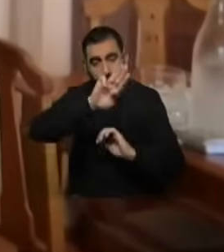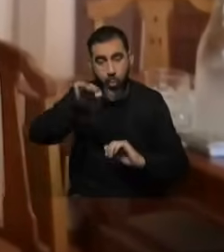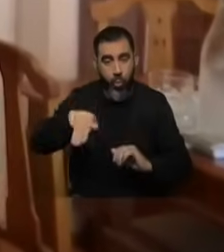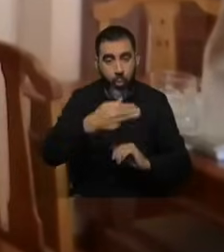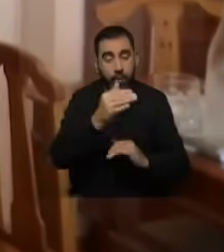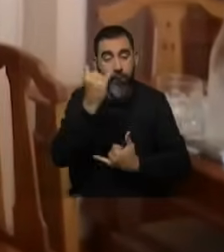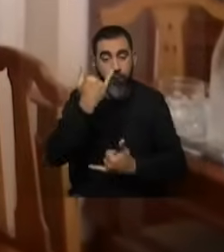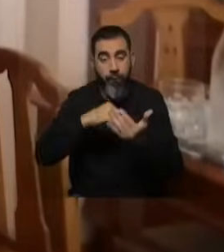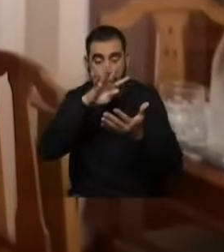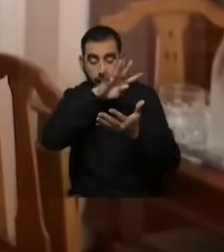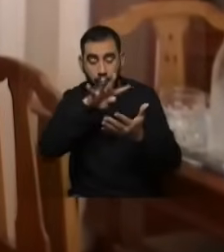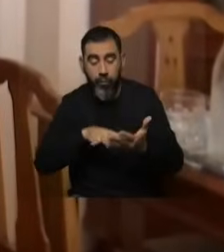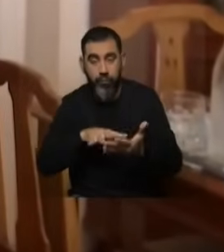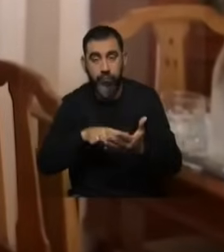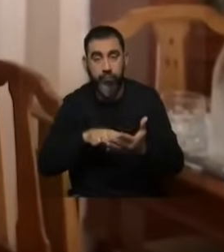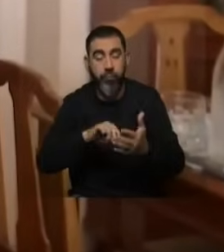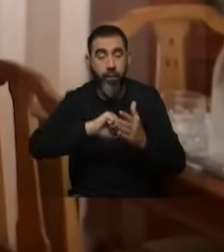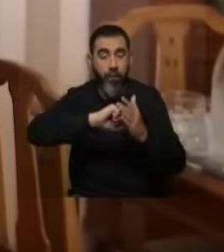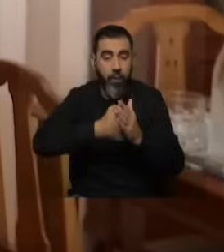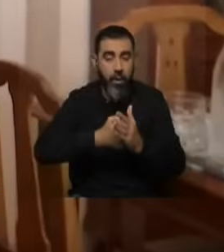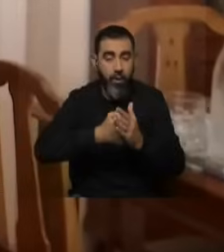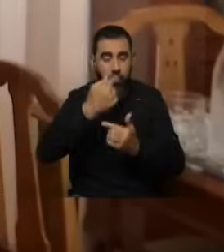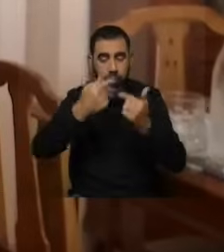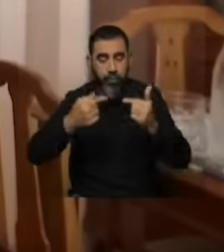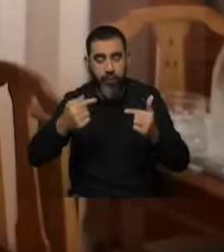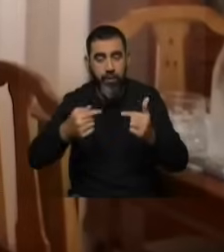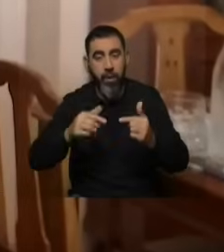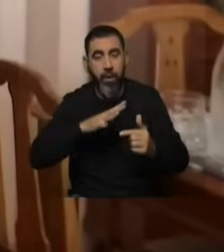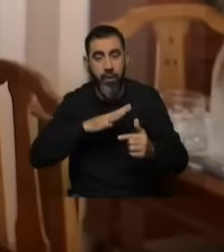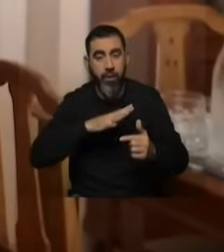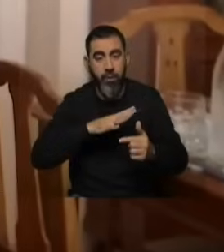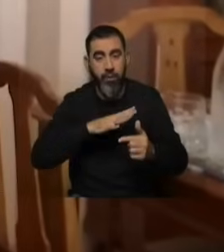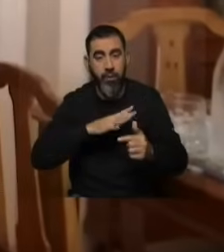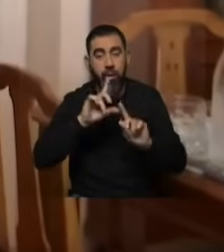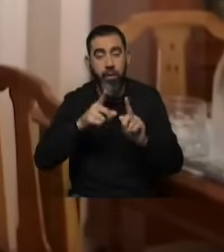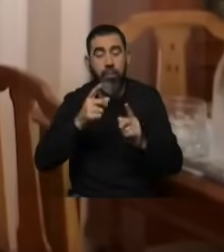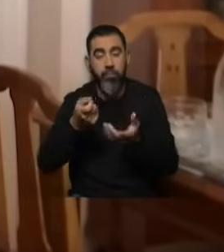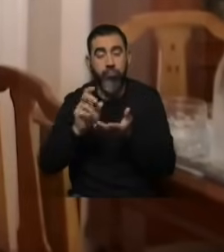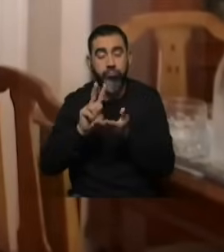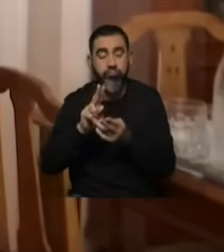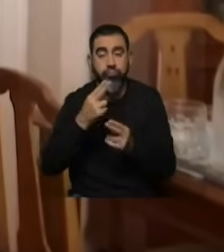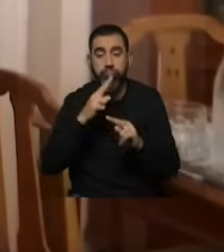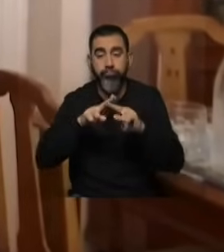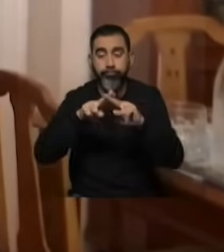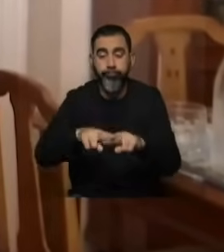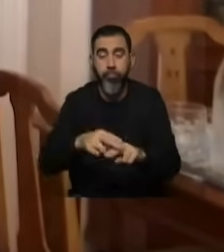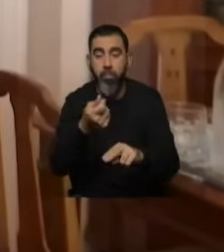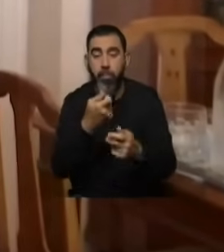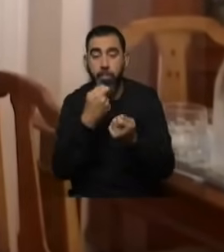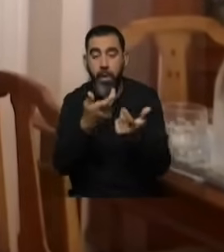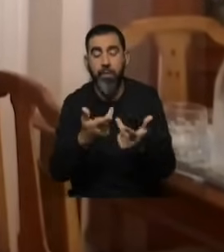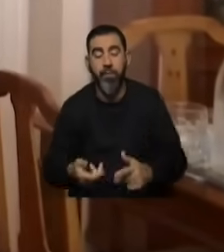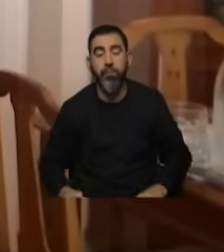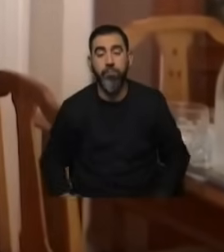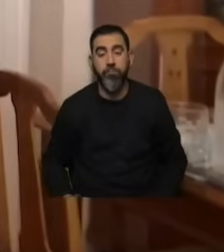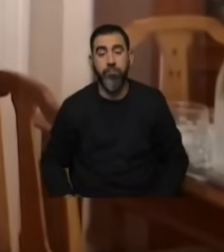a la información de las cuentas las cuentas del abrojo de la obra ecuménica dónde se tiene que depositar para que se vehicul después